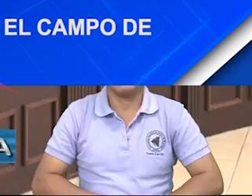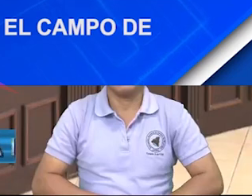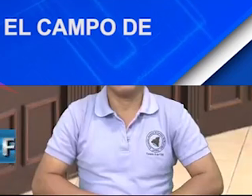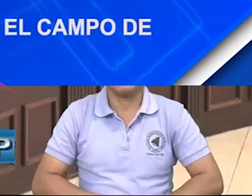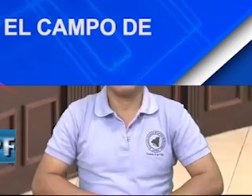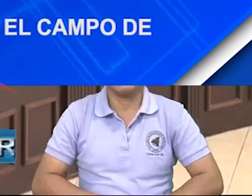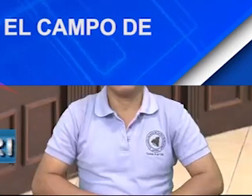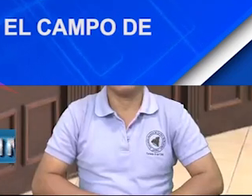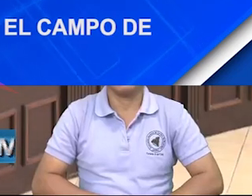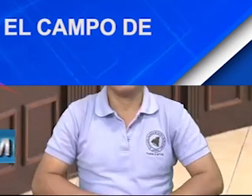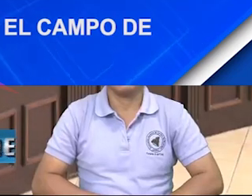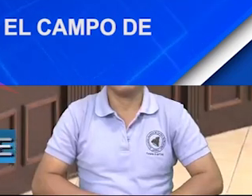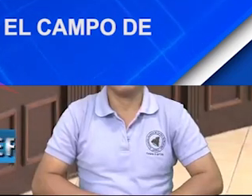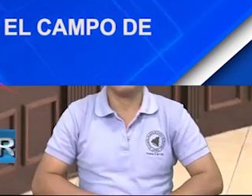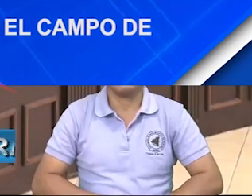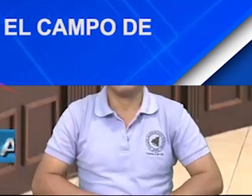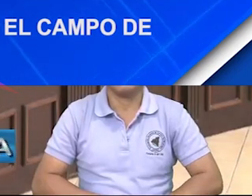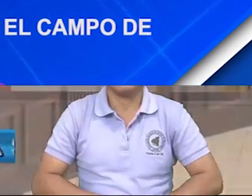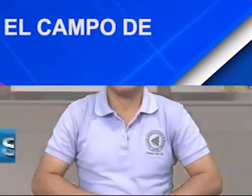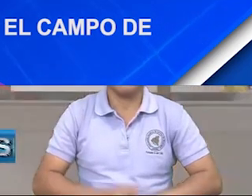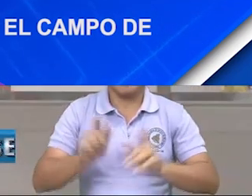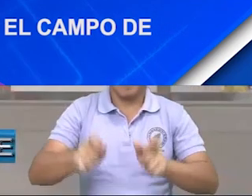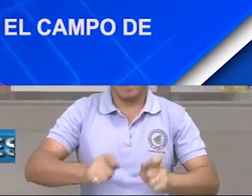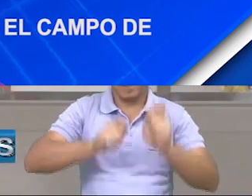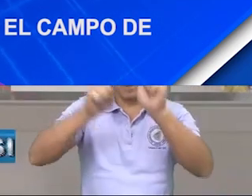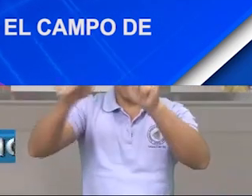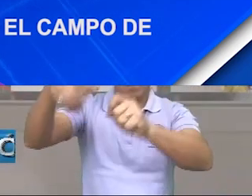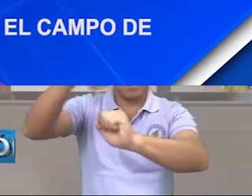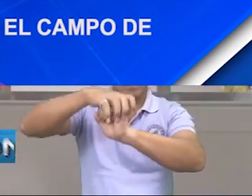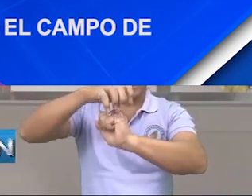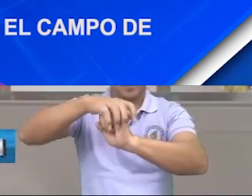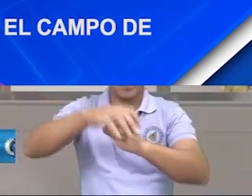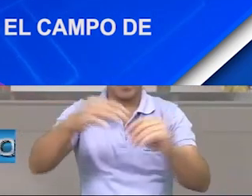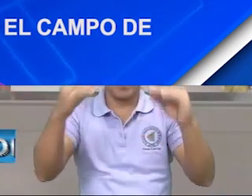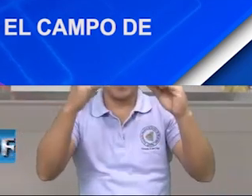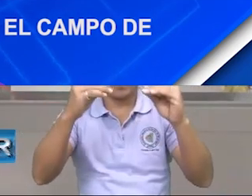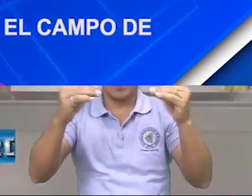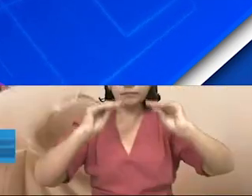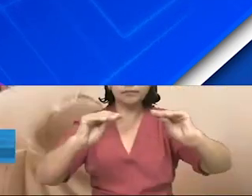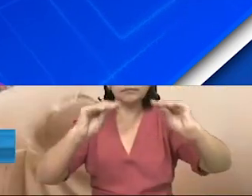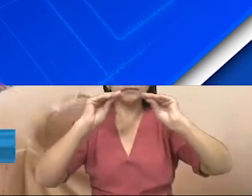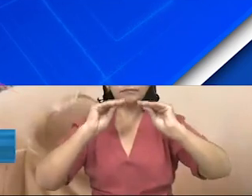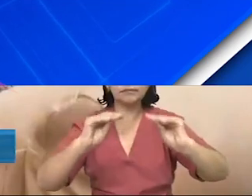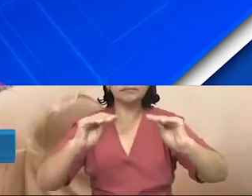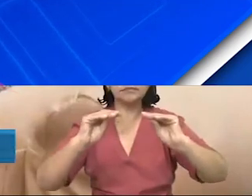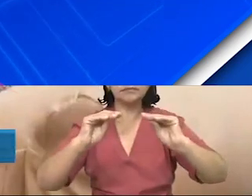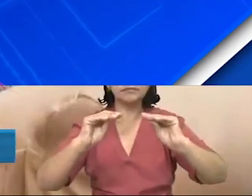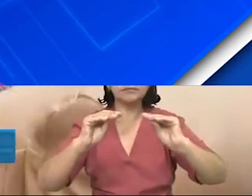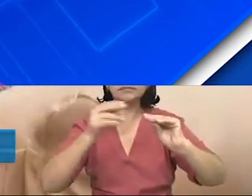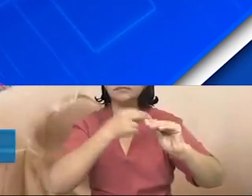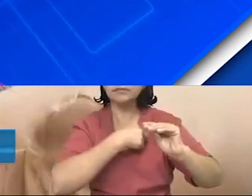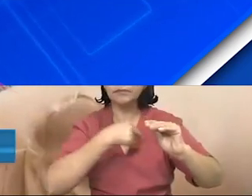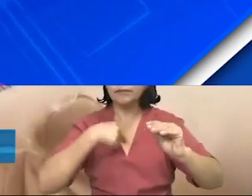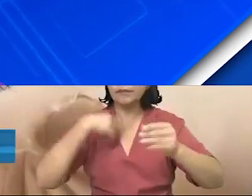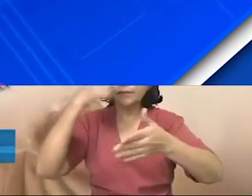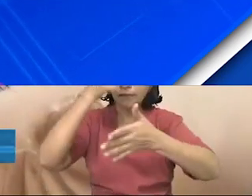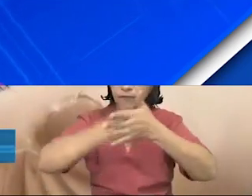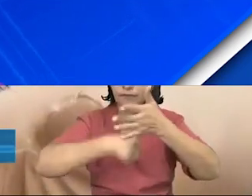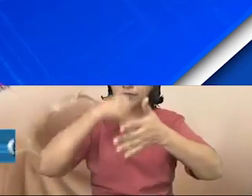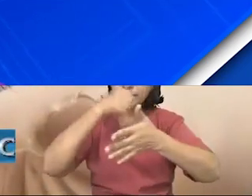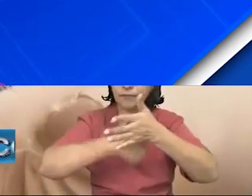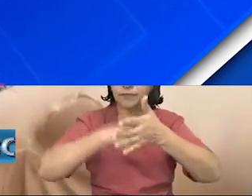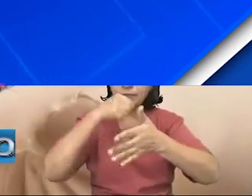el fortalecimiento de la innovación e investigaciones de las diferentes modalidades. Viene a